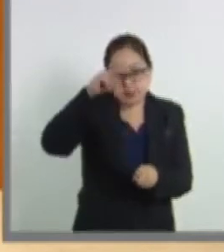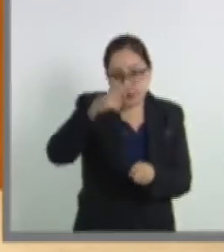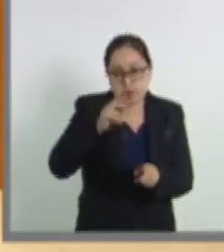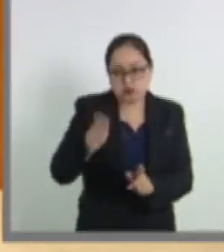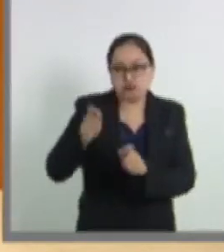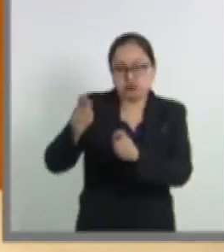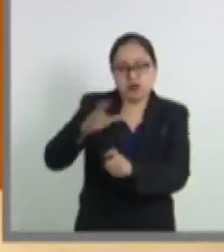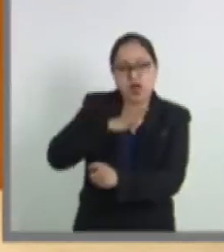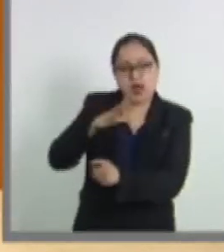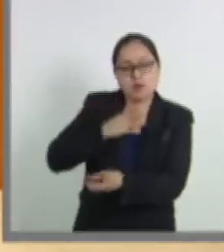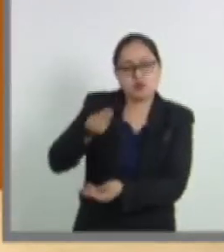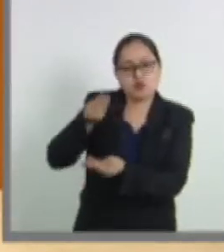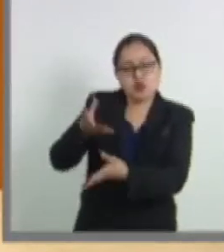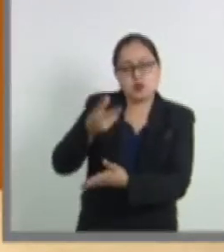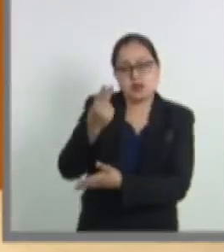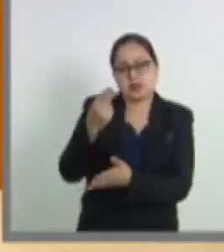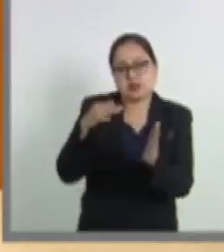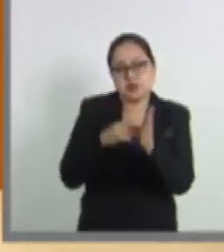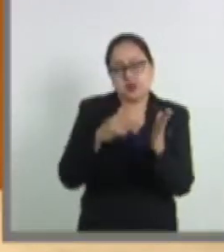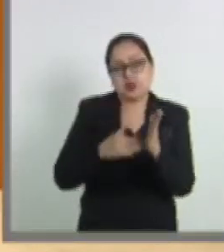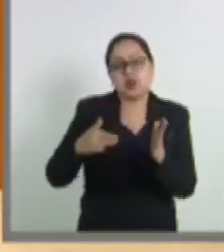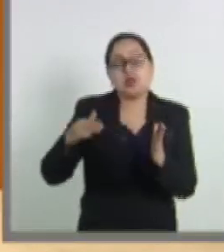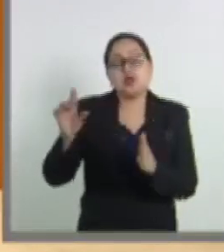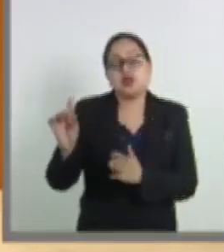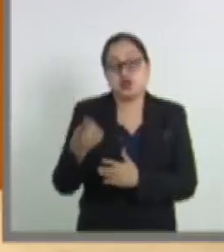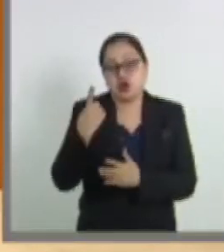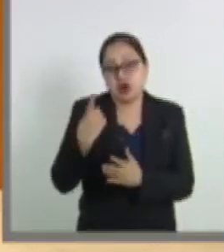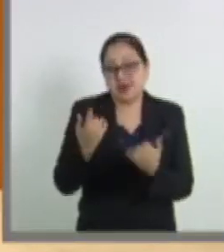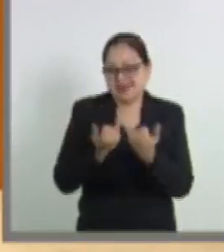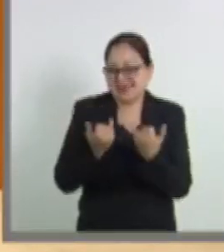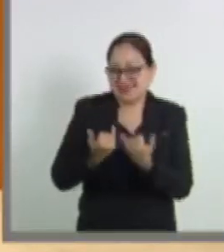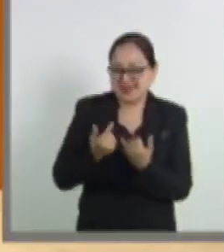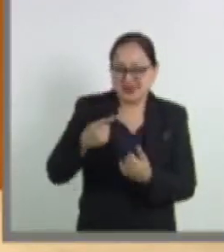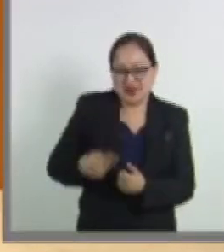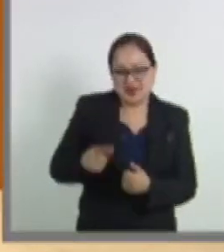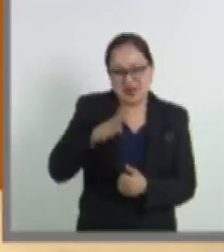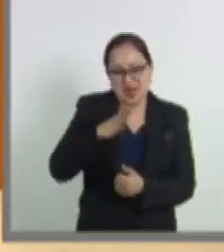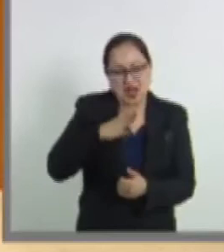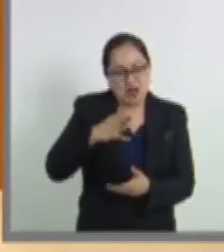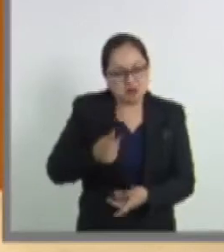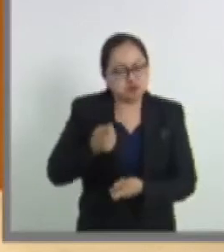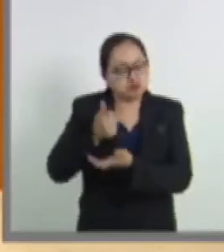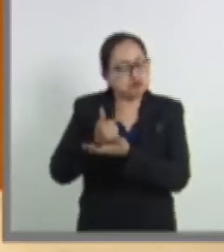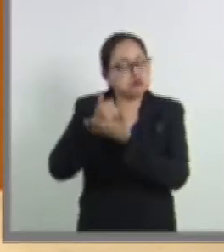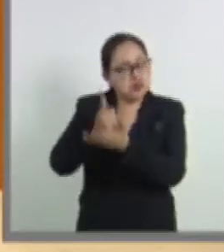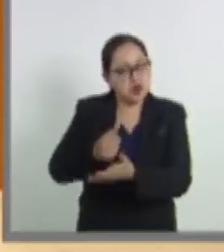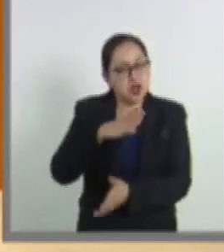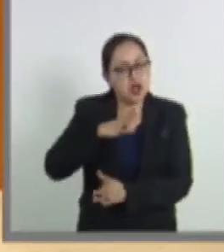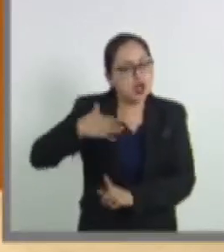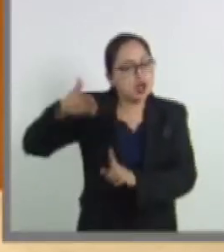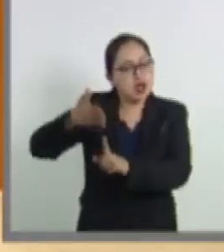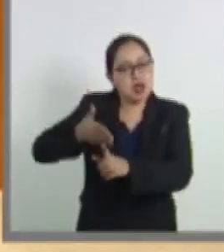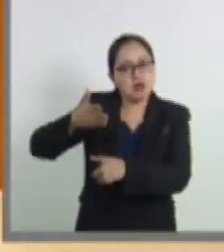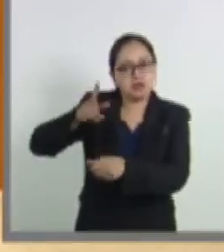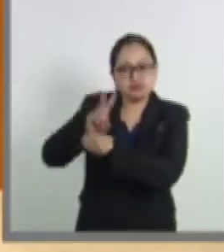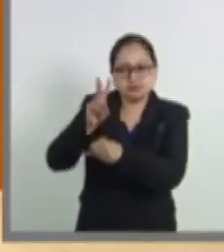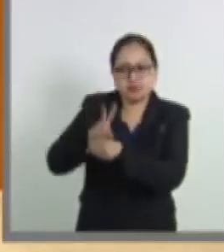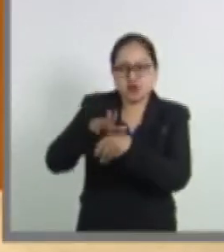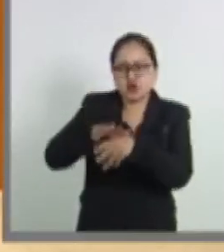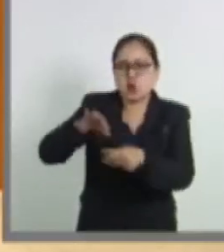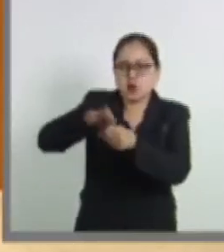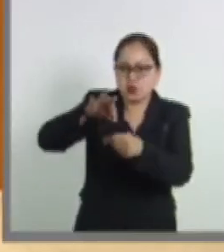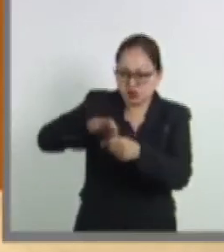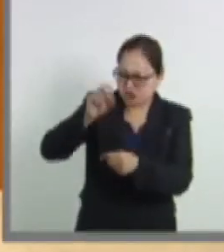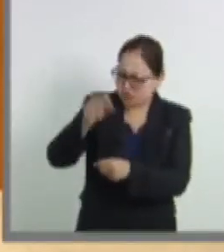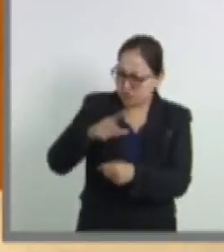25 mil dólares y 13 toneladas de ayuda humanitaria para los afectados y ha participado en misiones de observación electoral. Uno